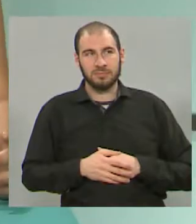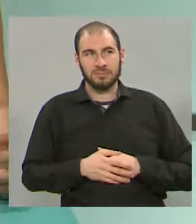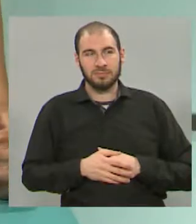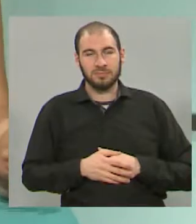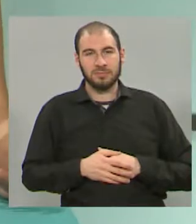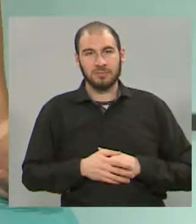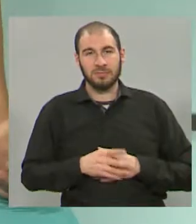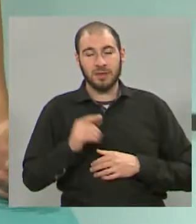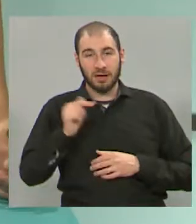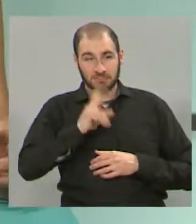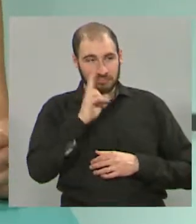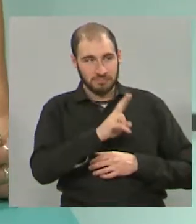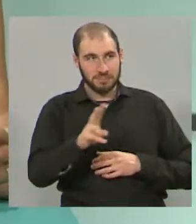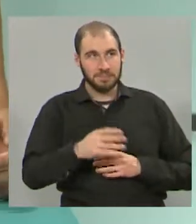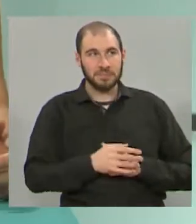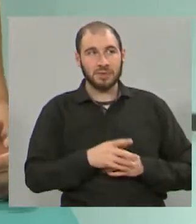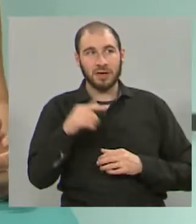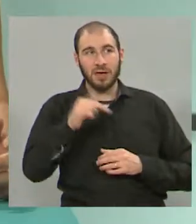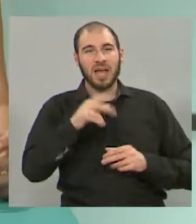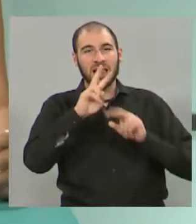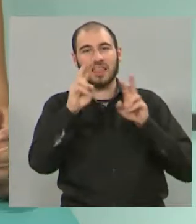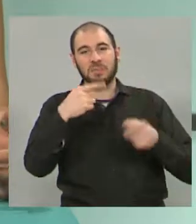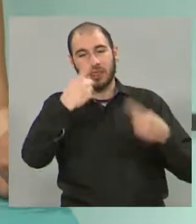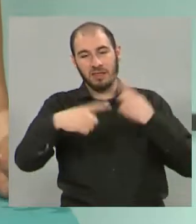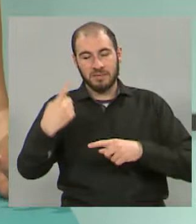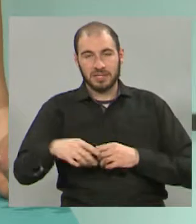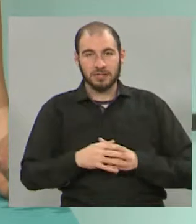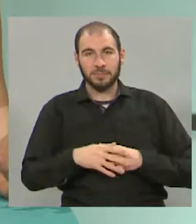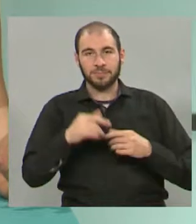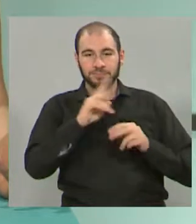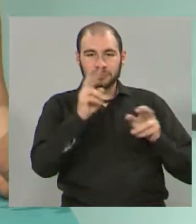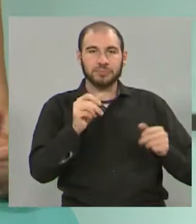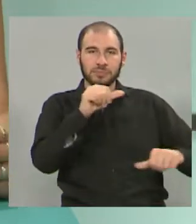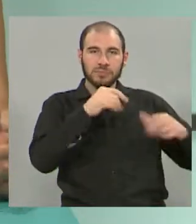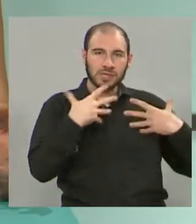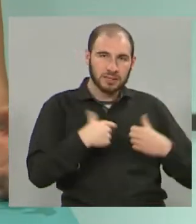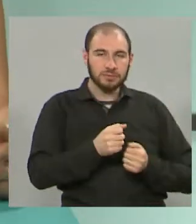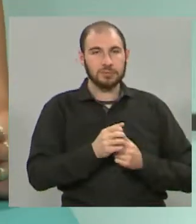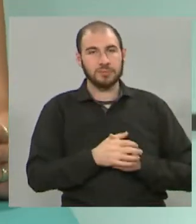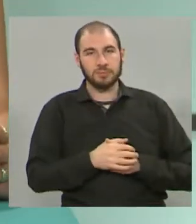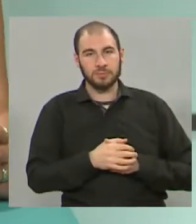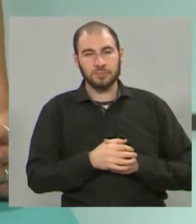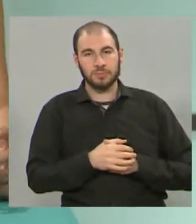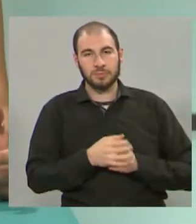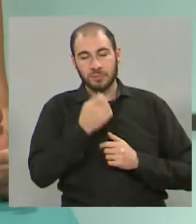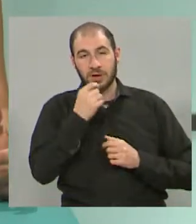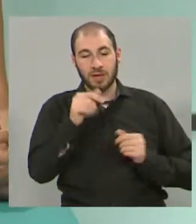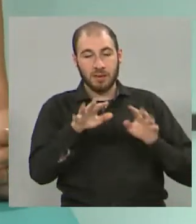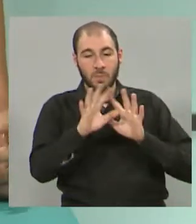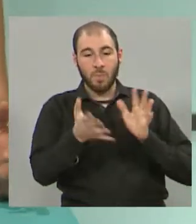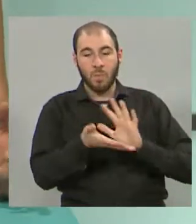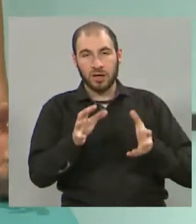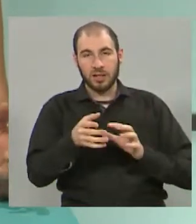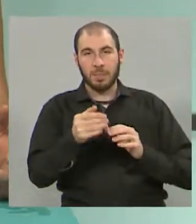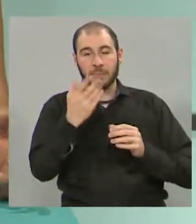bueno como pudimos observar eran de distintas temáticas o sea vimos cosas más referidas a la salud cuando vimos por ejemplo esta maqueta de